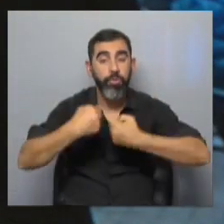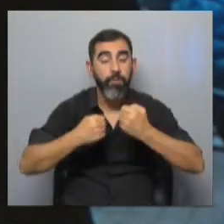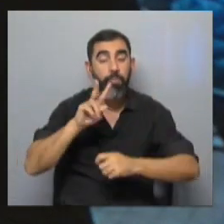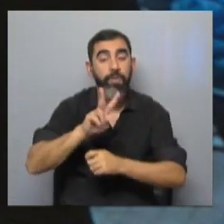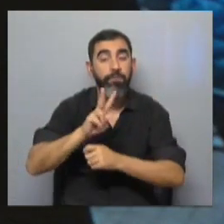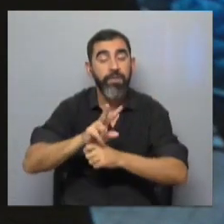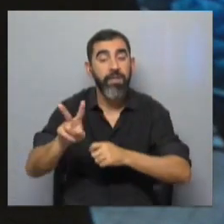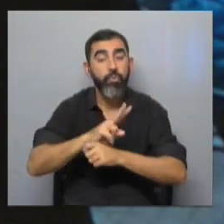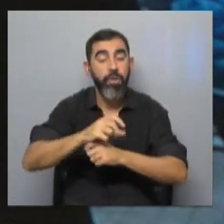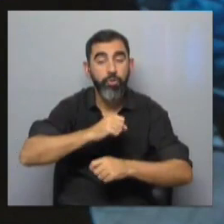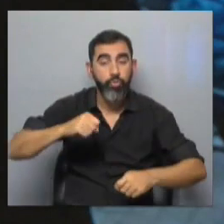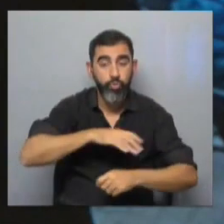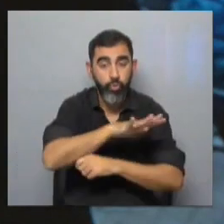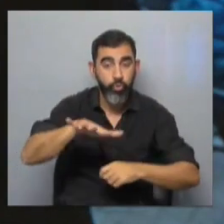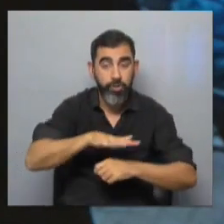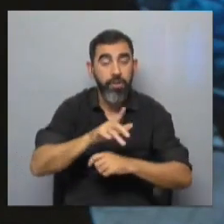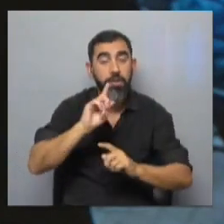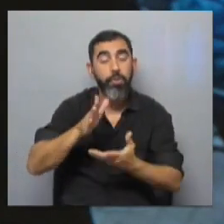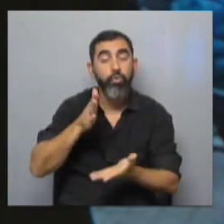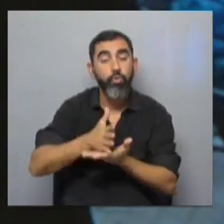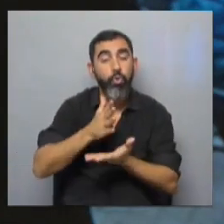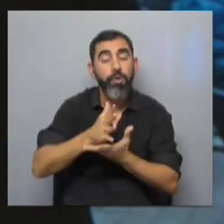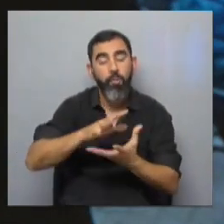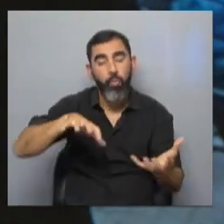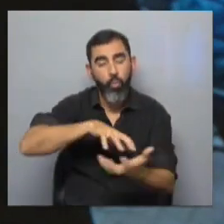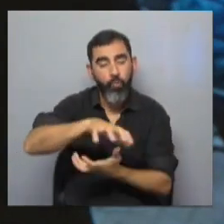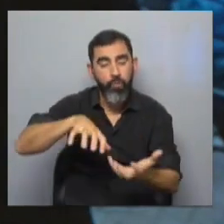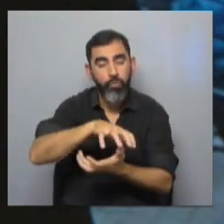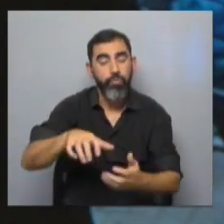defensa de la seguridad social y en solidaridad con los conflictos.